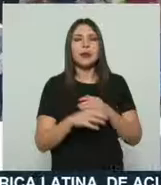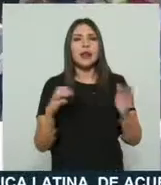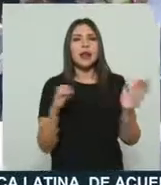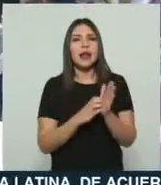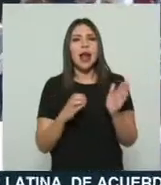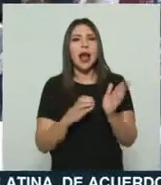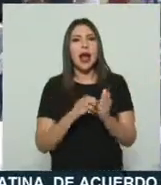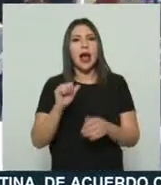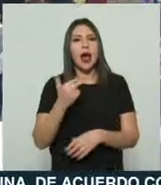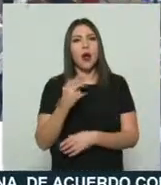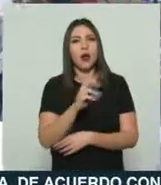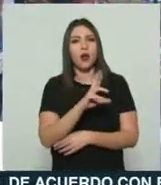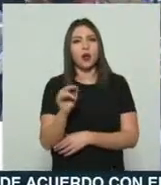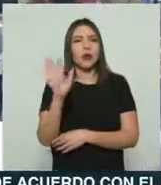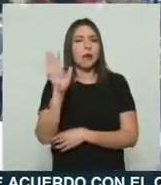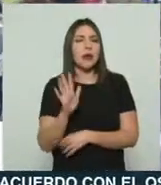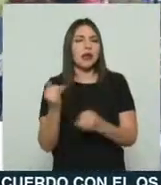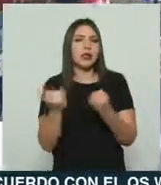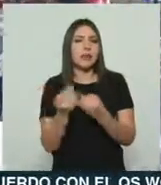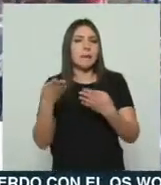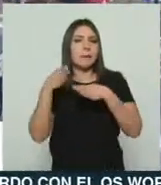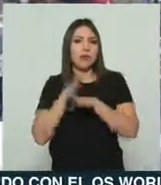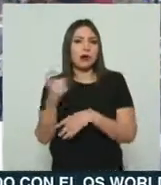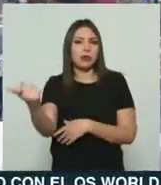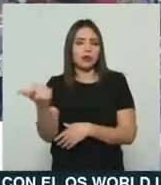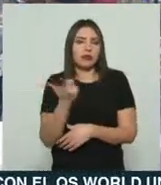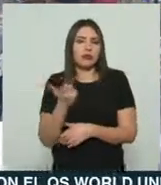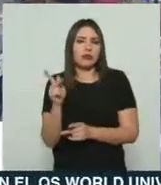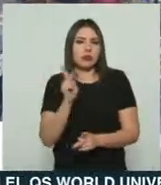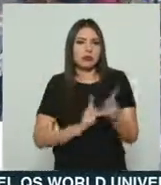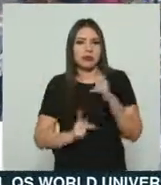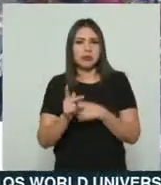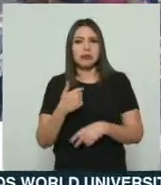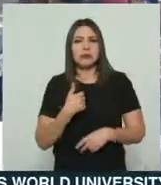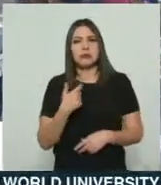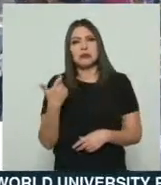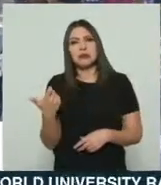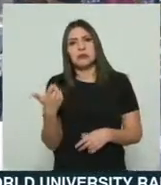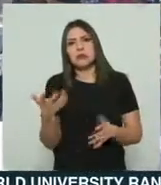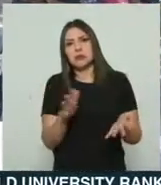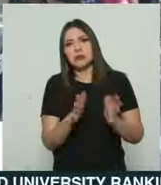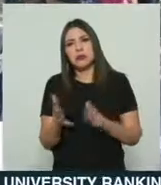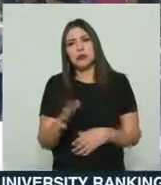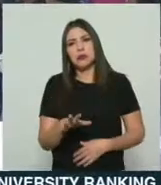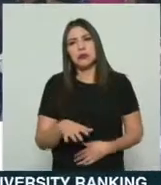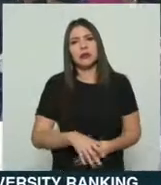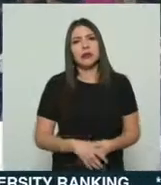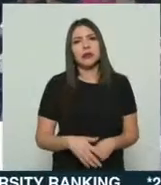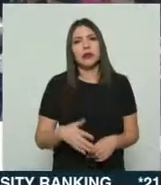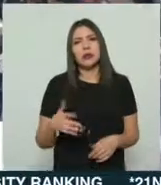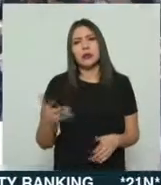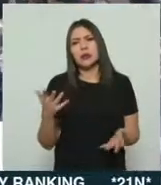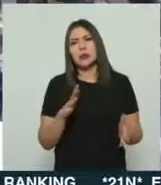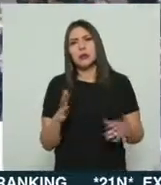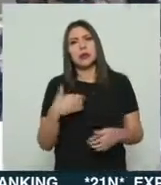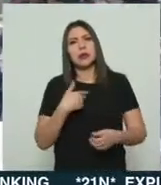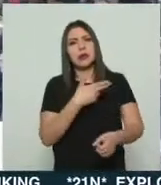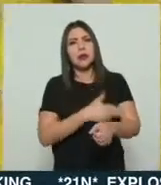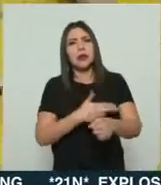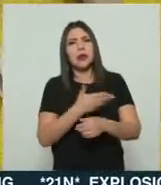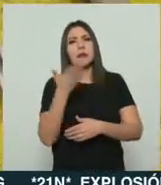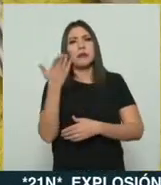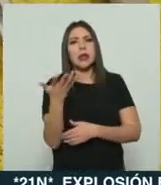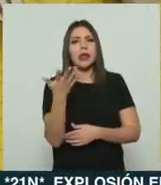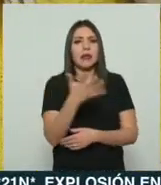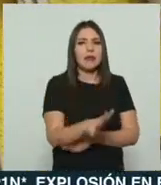prestan y he sacado, no sé, unos 10, 20, como unos 20